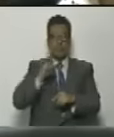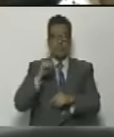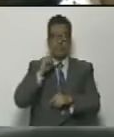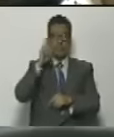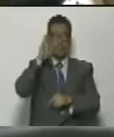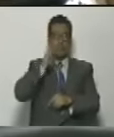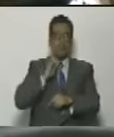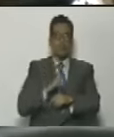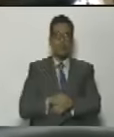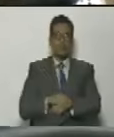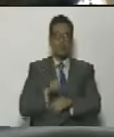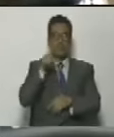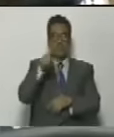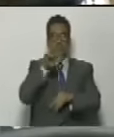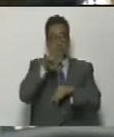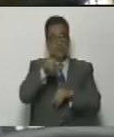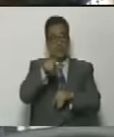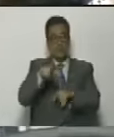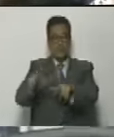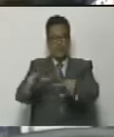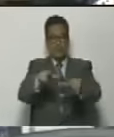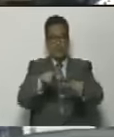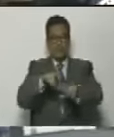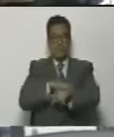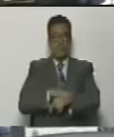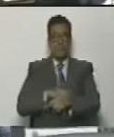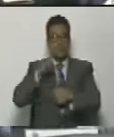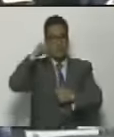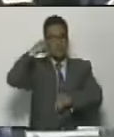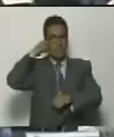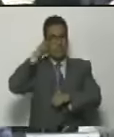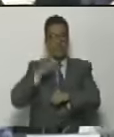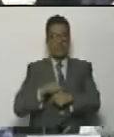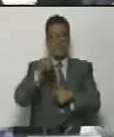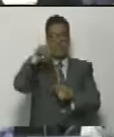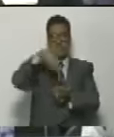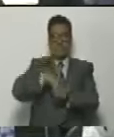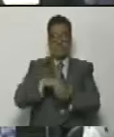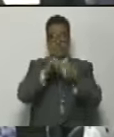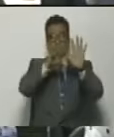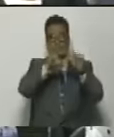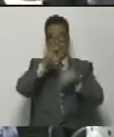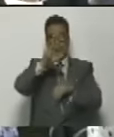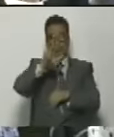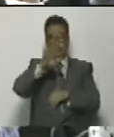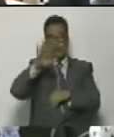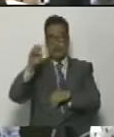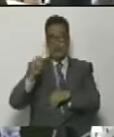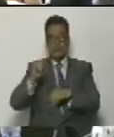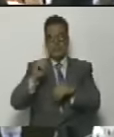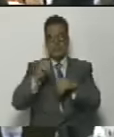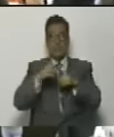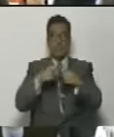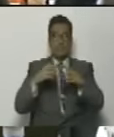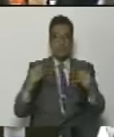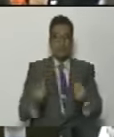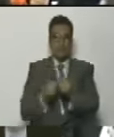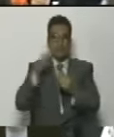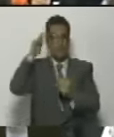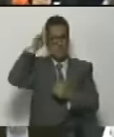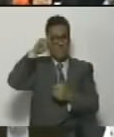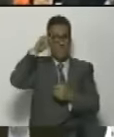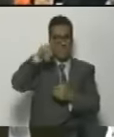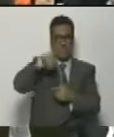Bolívar. En ese mismo lugar, recordemos, en 1805, el libertador junto a su